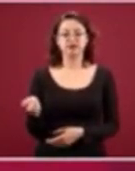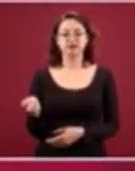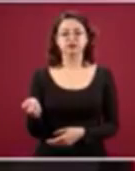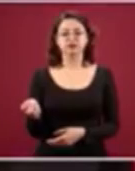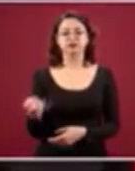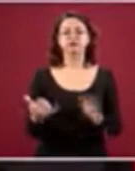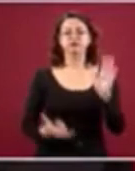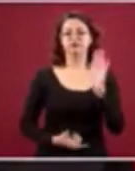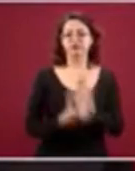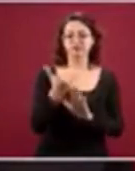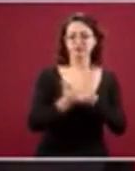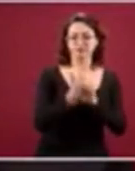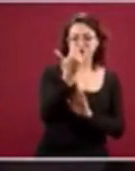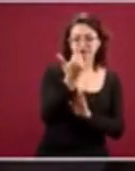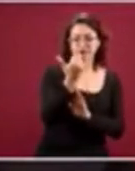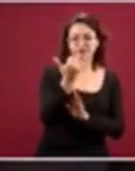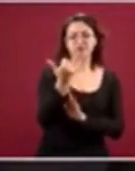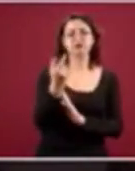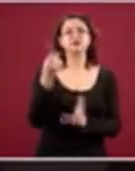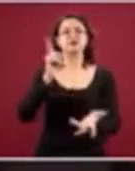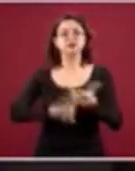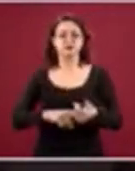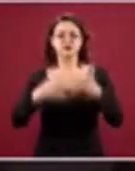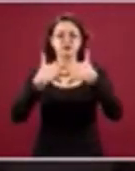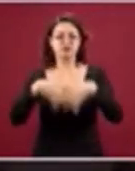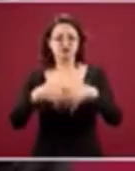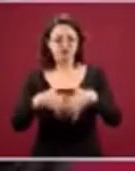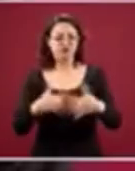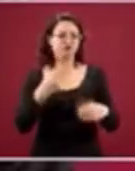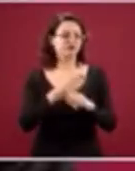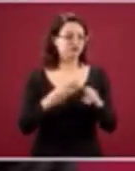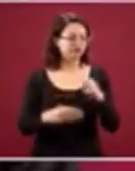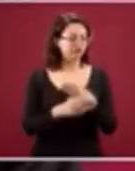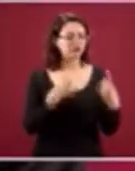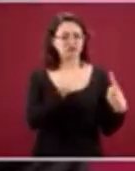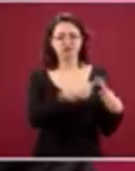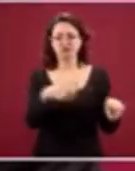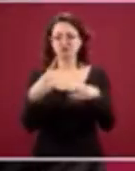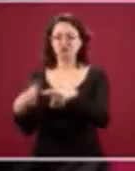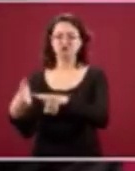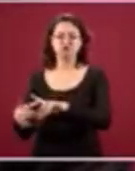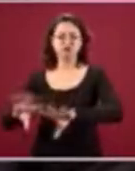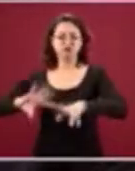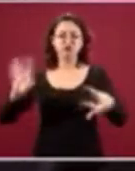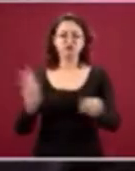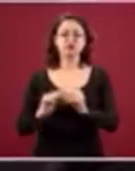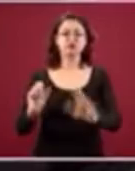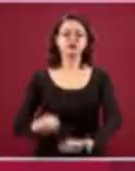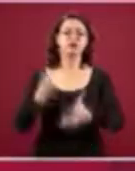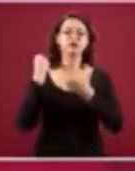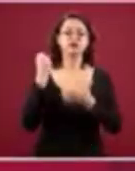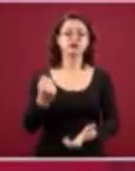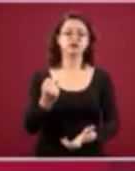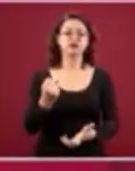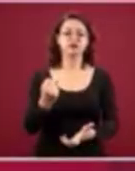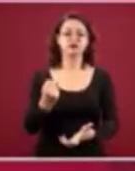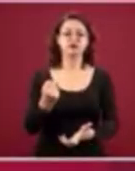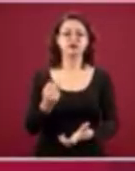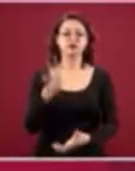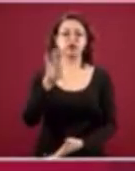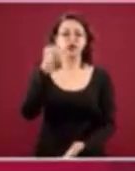tanto la construcción como el equipamiento, van a significar una inversión